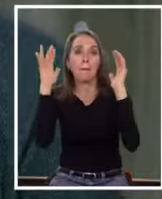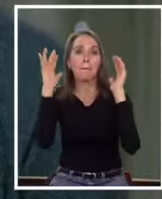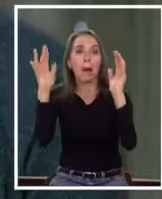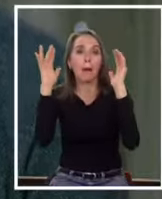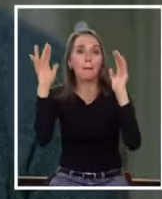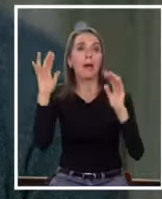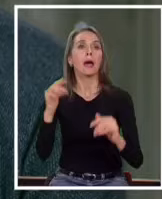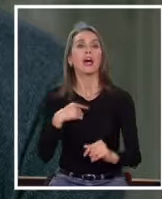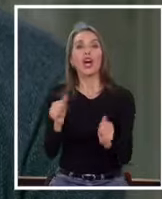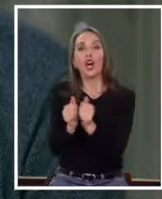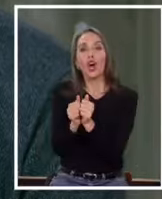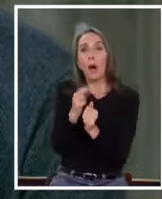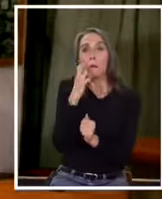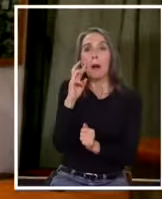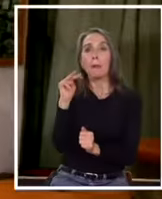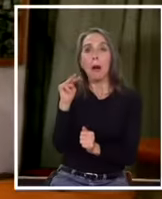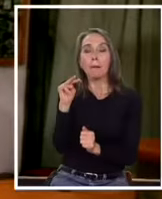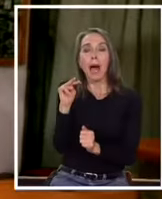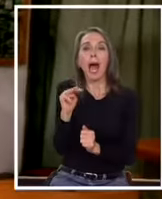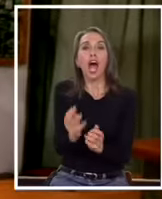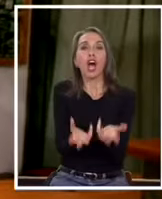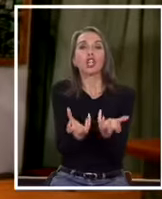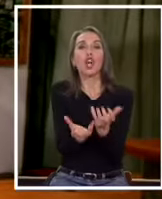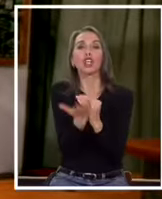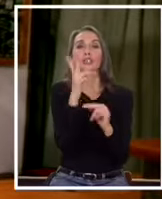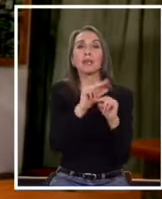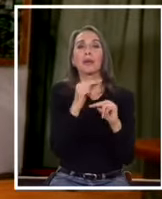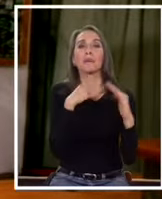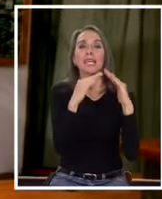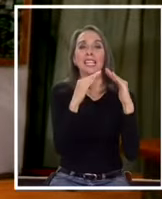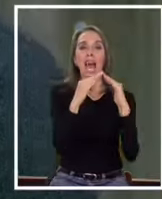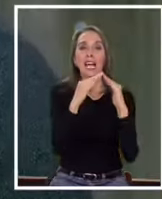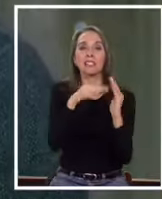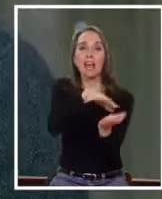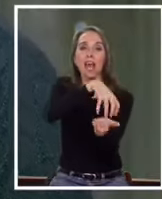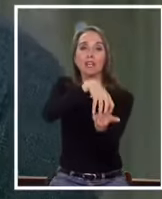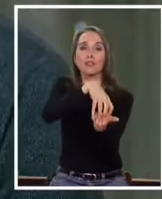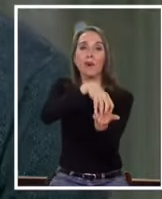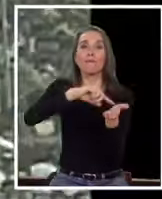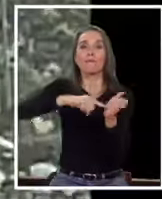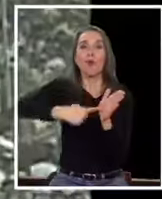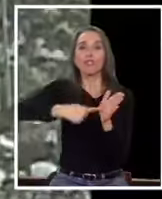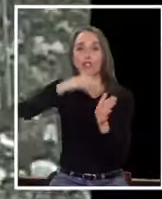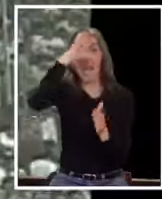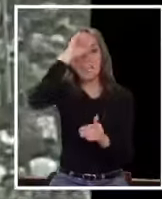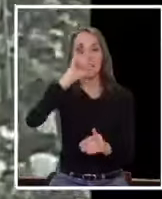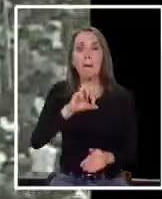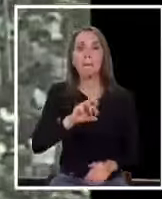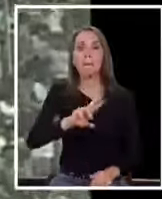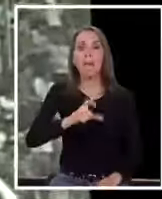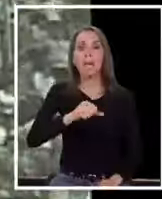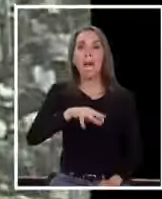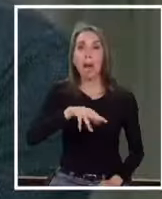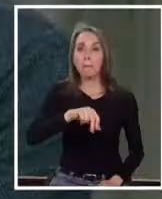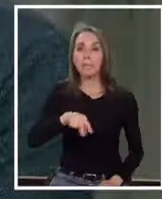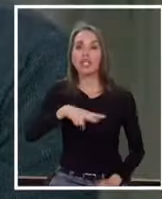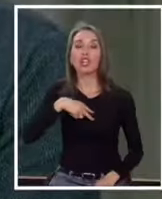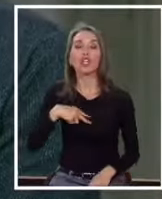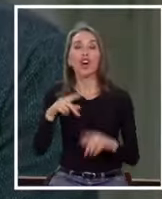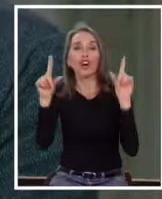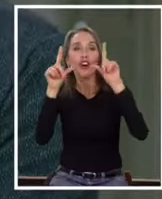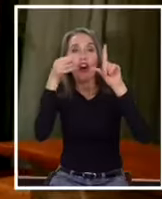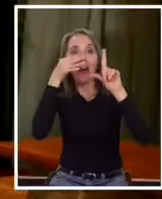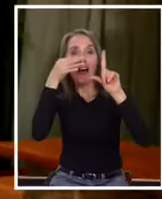Estaba con mi papá y mi mamá en la vieja cocina de mi casa en Pergamino, provincia de Buenos Aires, en Argentina. Y nosotros